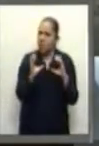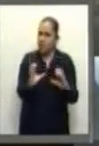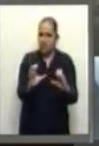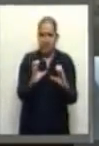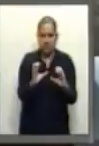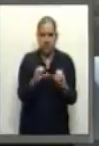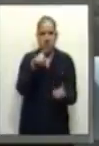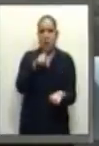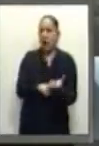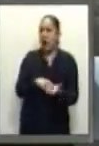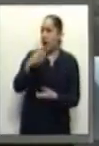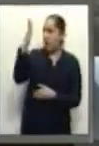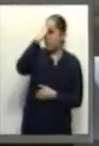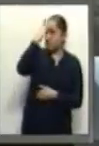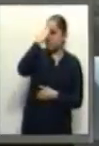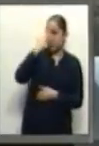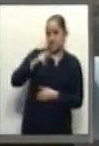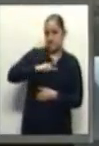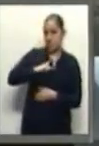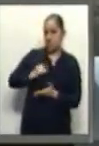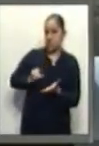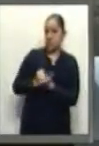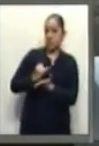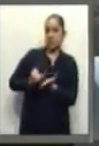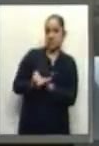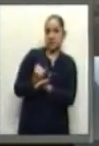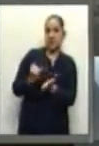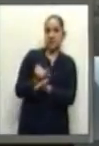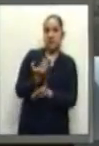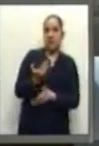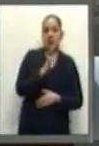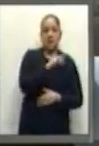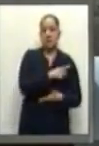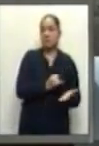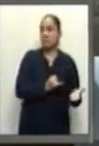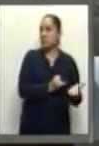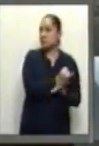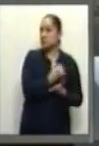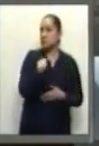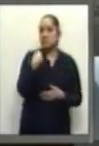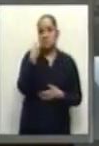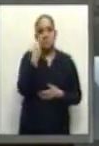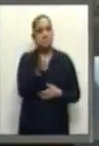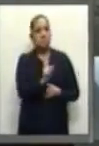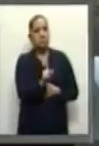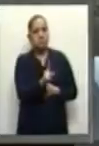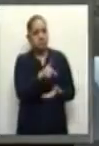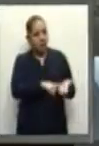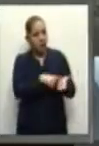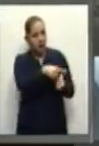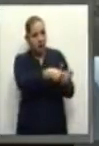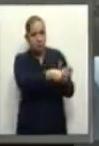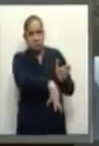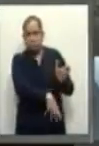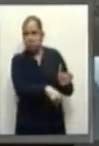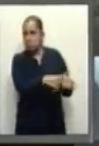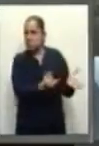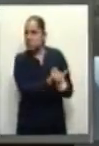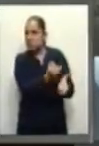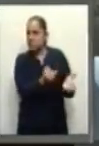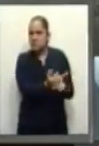decisiones el ocultamiento de la toma de decisiones vaya a afectar un eh producto